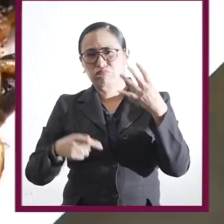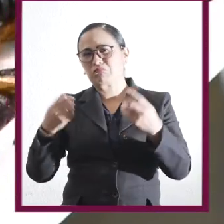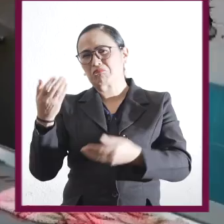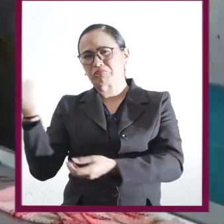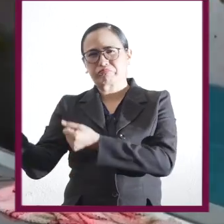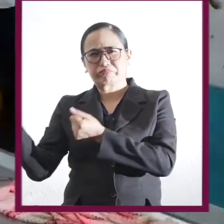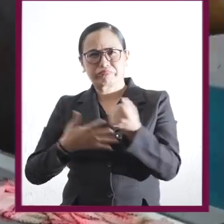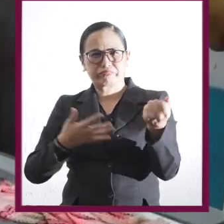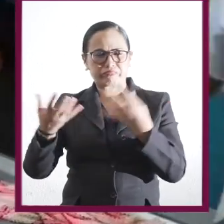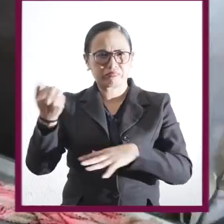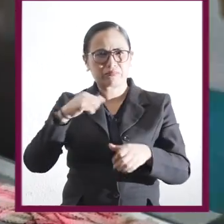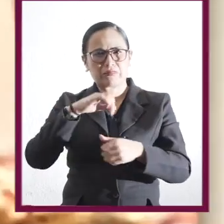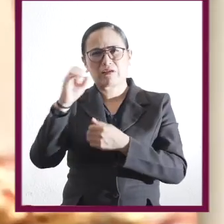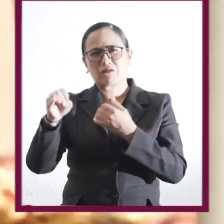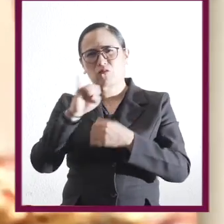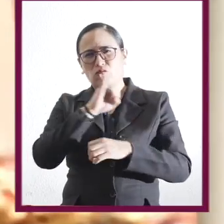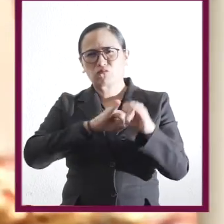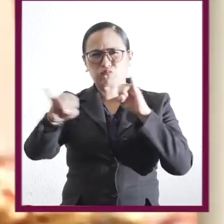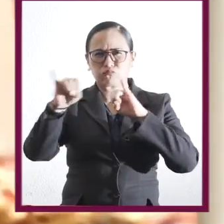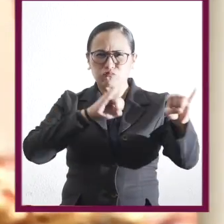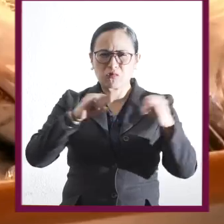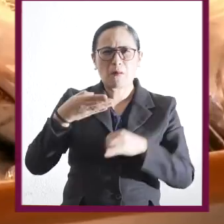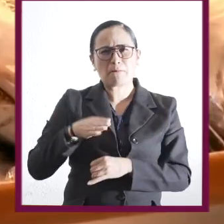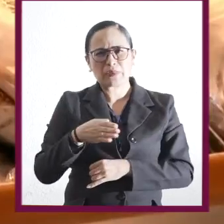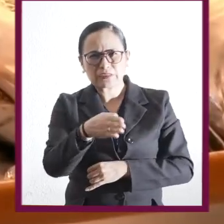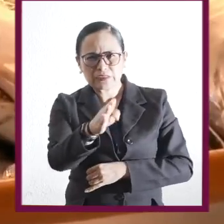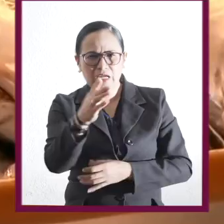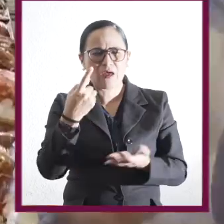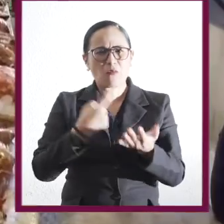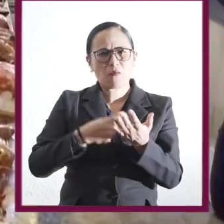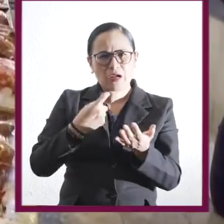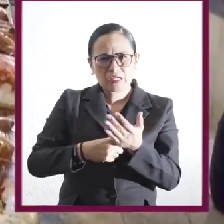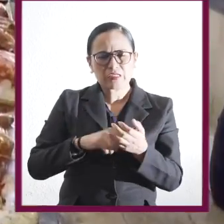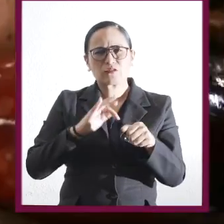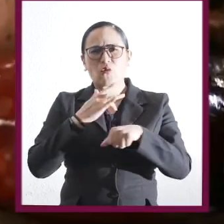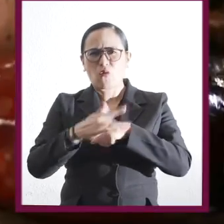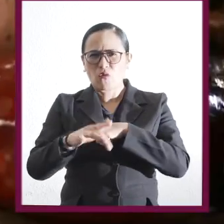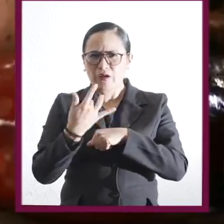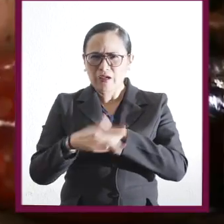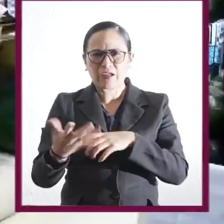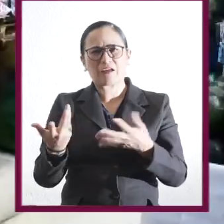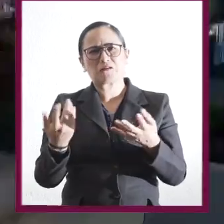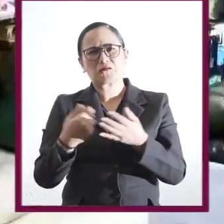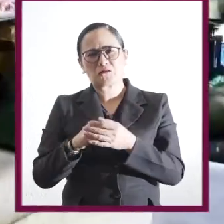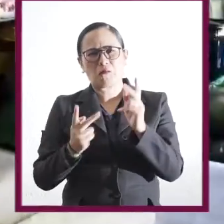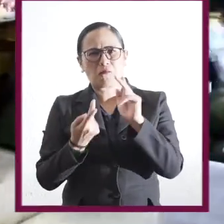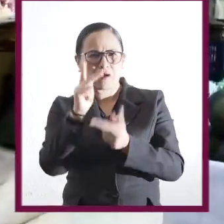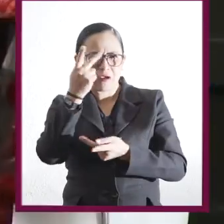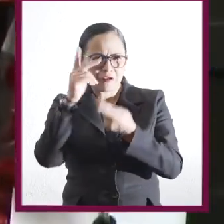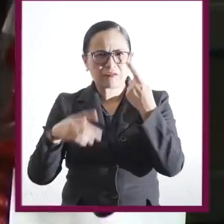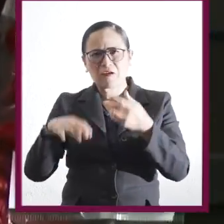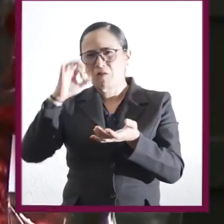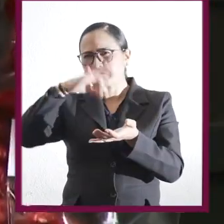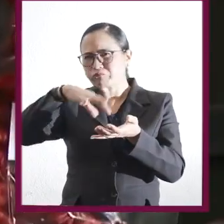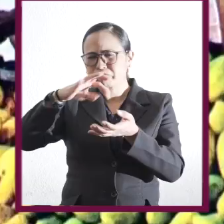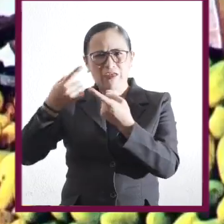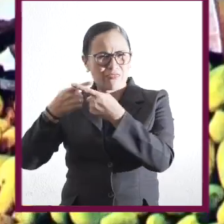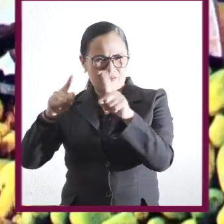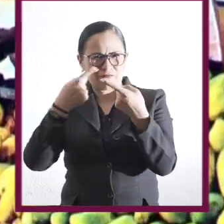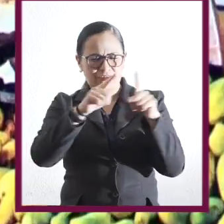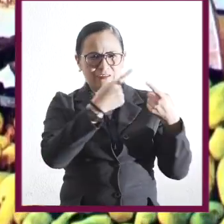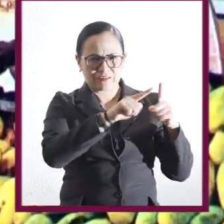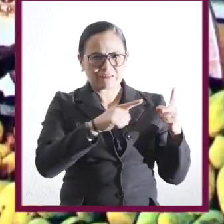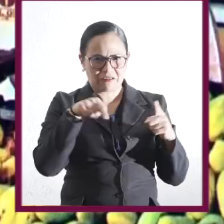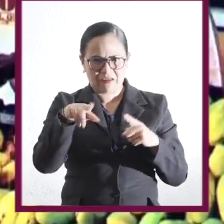y procedencia, carnes y aves exóticas, pescados, mariscos, quesos, vegetales, especias